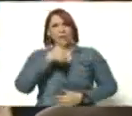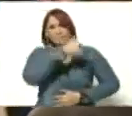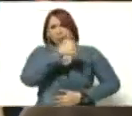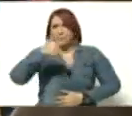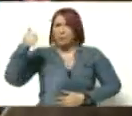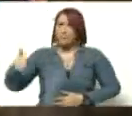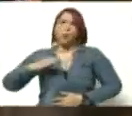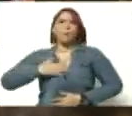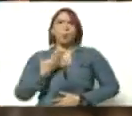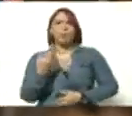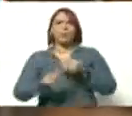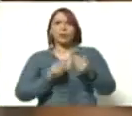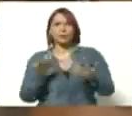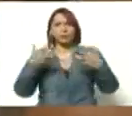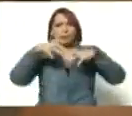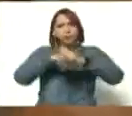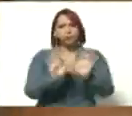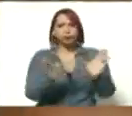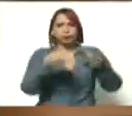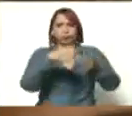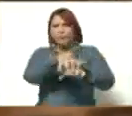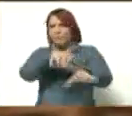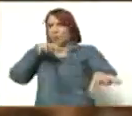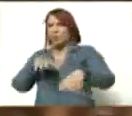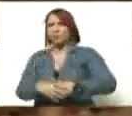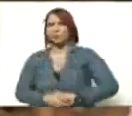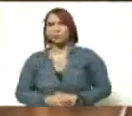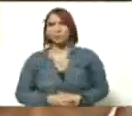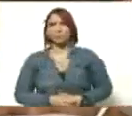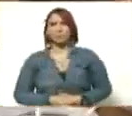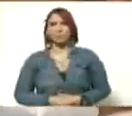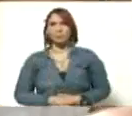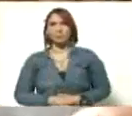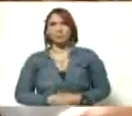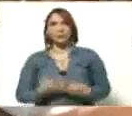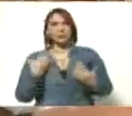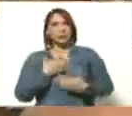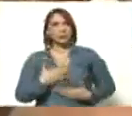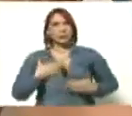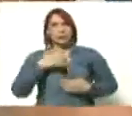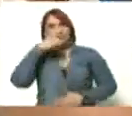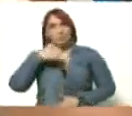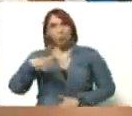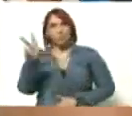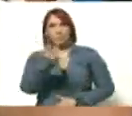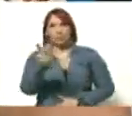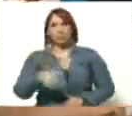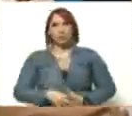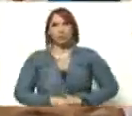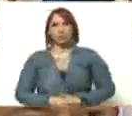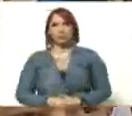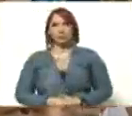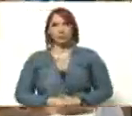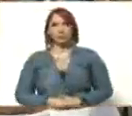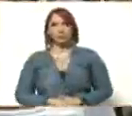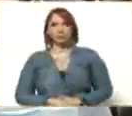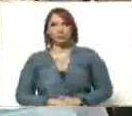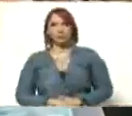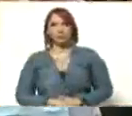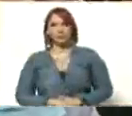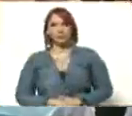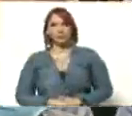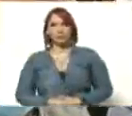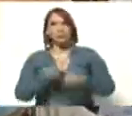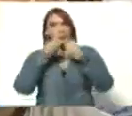hacer en un conjunto y en una mayoría para satisfacer al pueblo venezolano. Así que muy